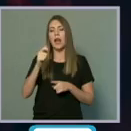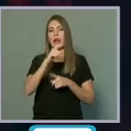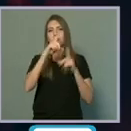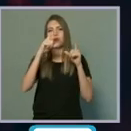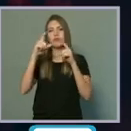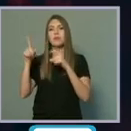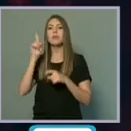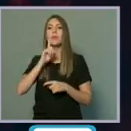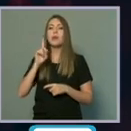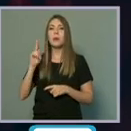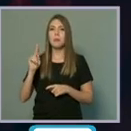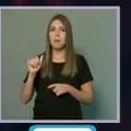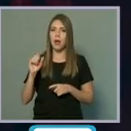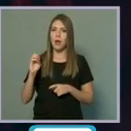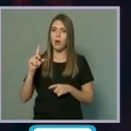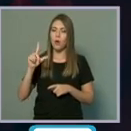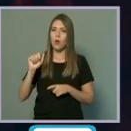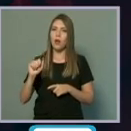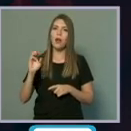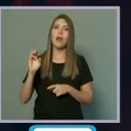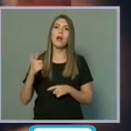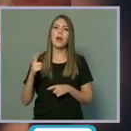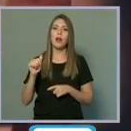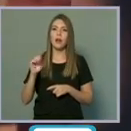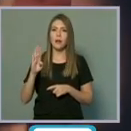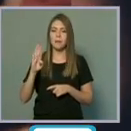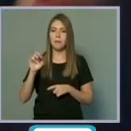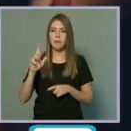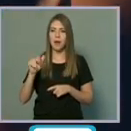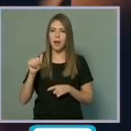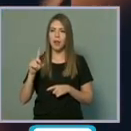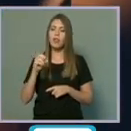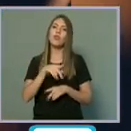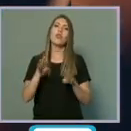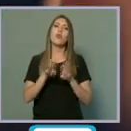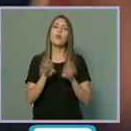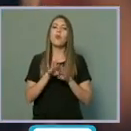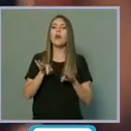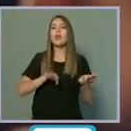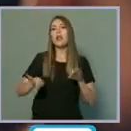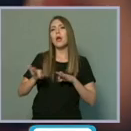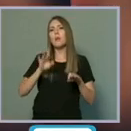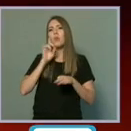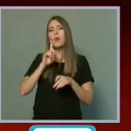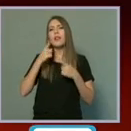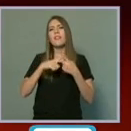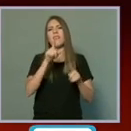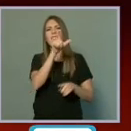artista Paola Bragado busca mostrar el trabajo de las mujeres en diferentes ámbitos.